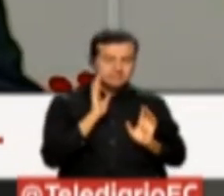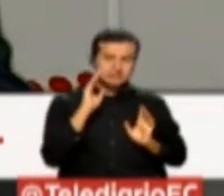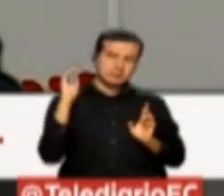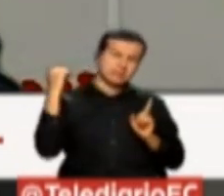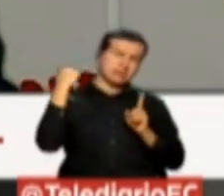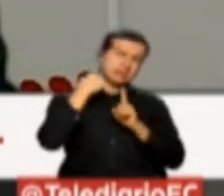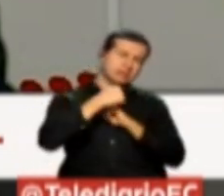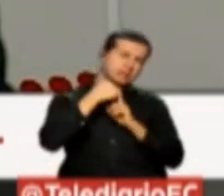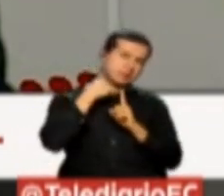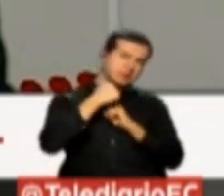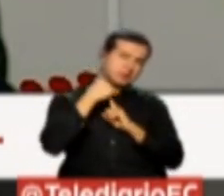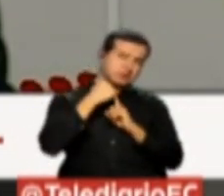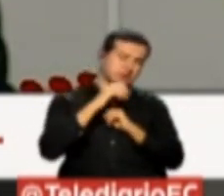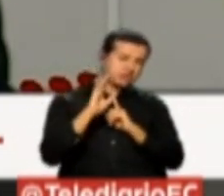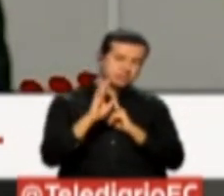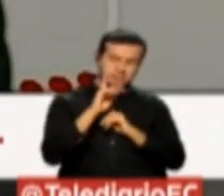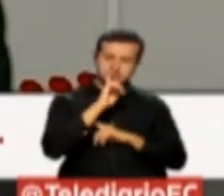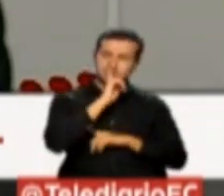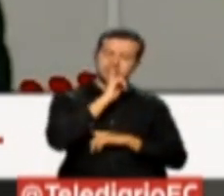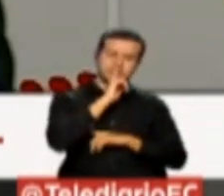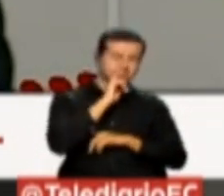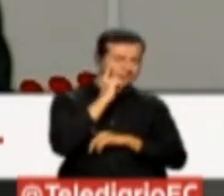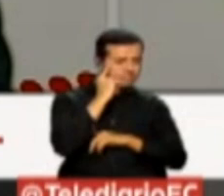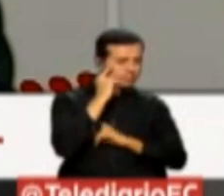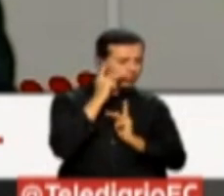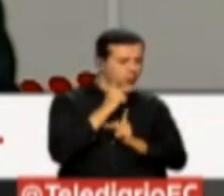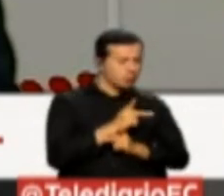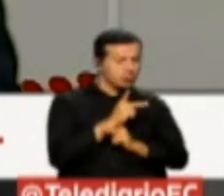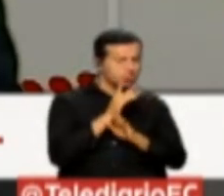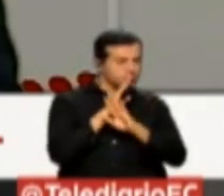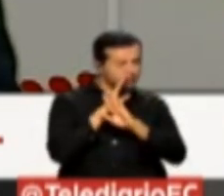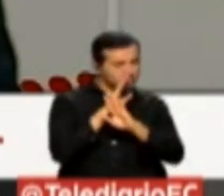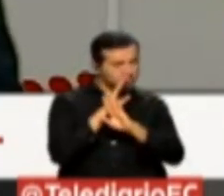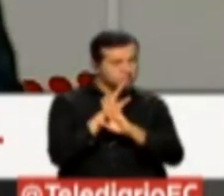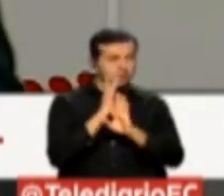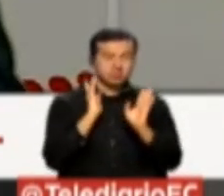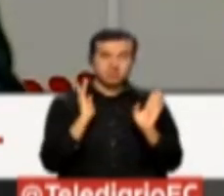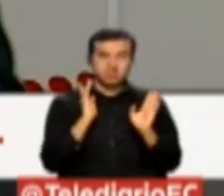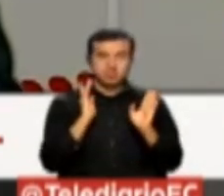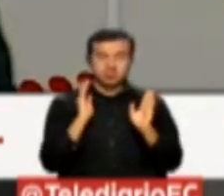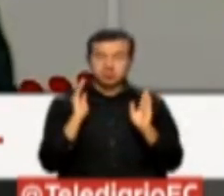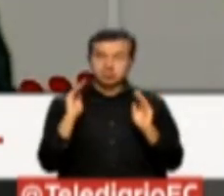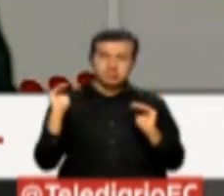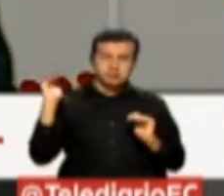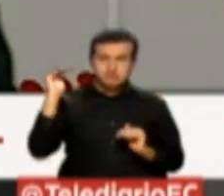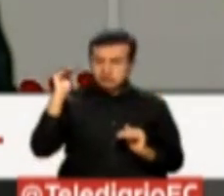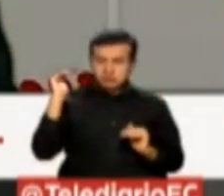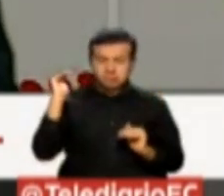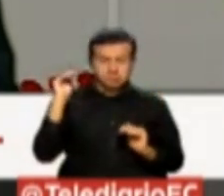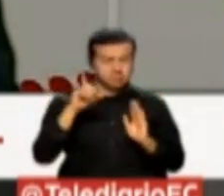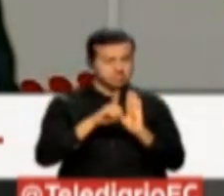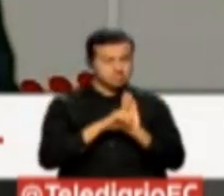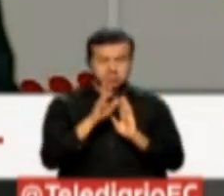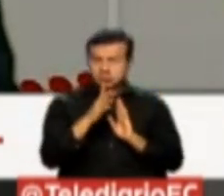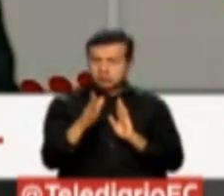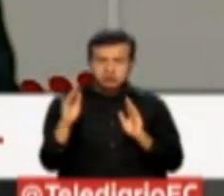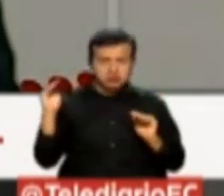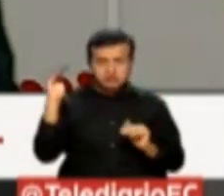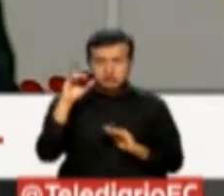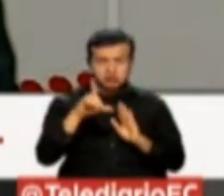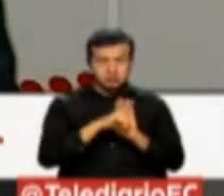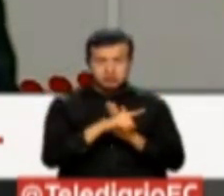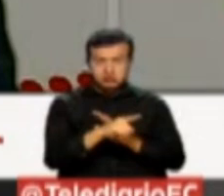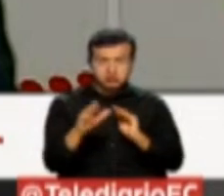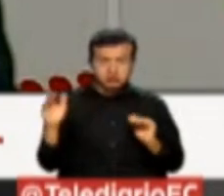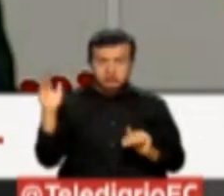atacar o repeler el ataque, sino más bien buscar protegerse. Porque con esta desigualdad que existe ante la ley, lastimosamente